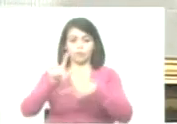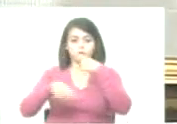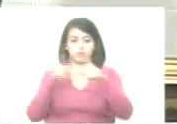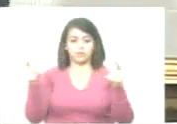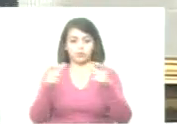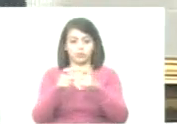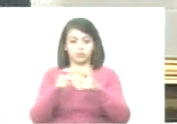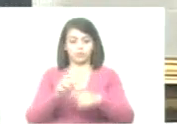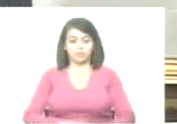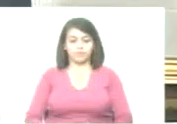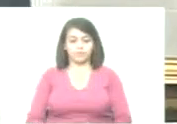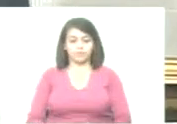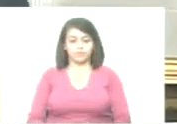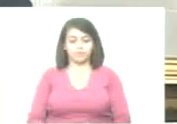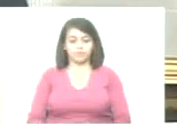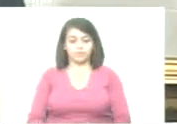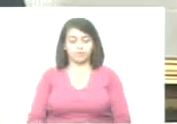sesión.